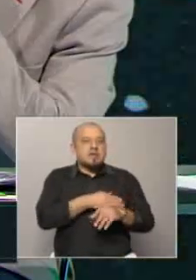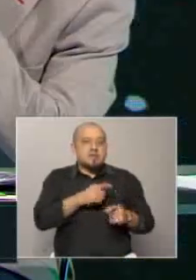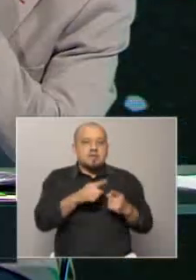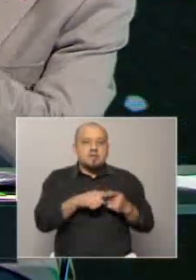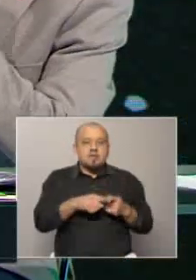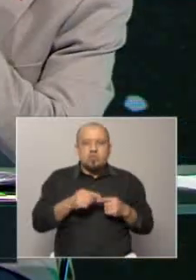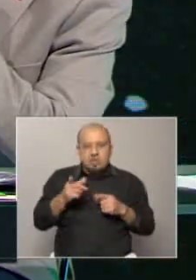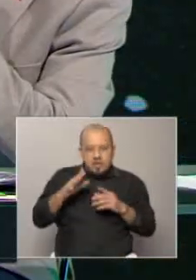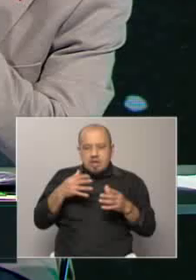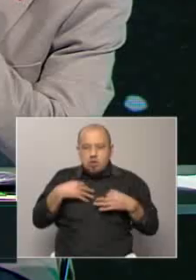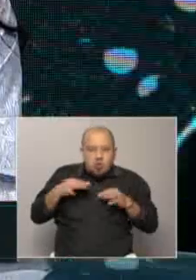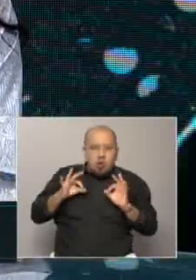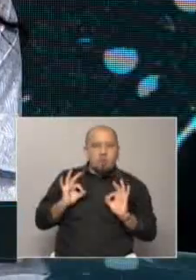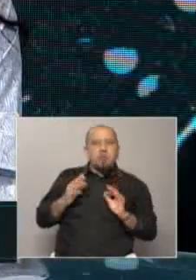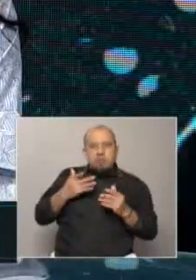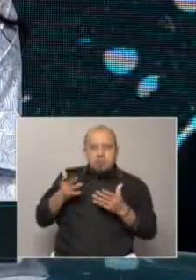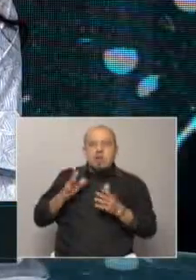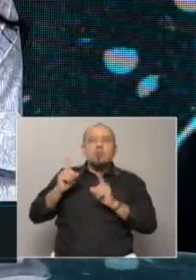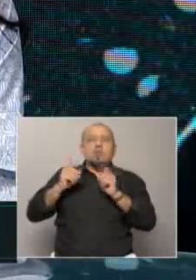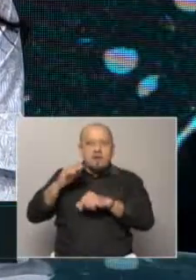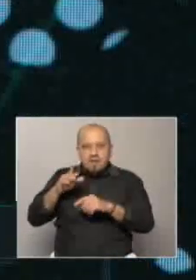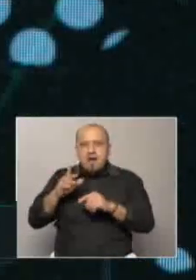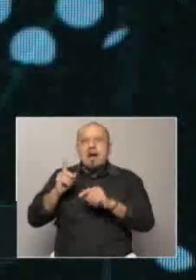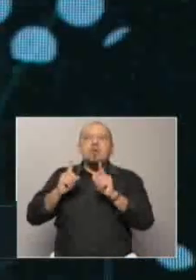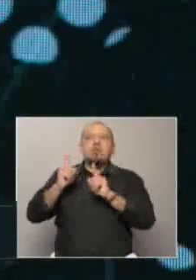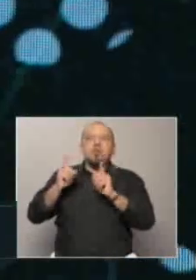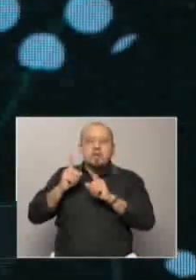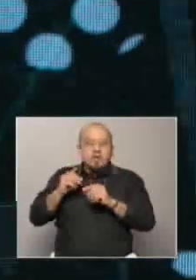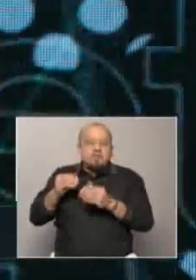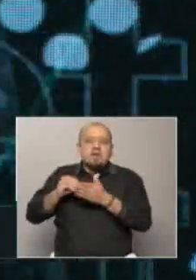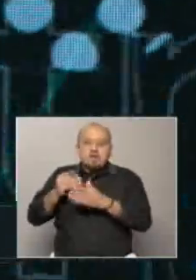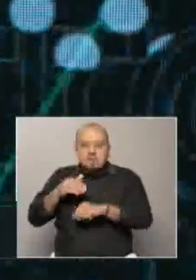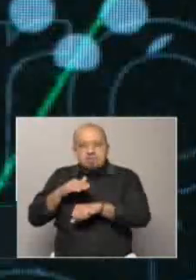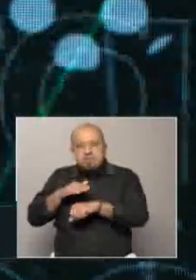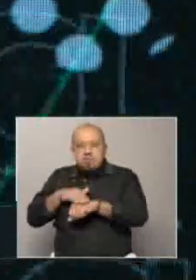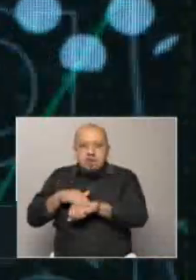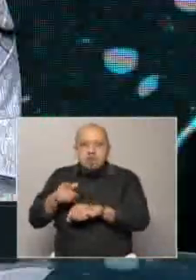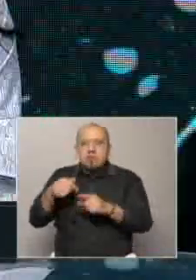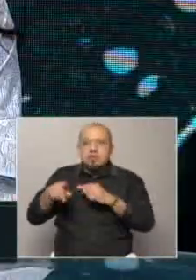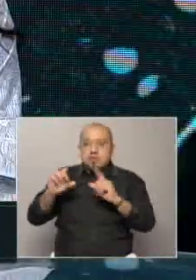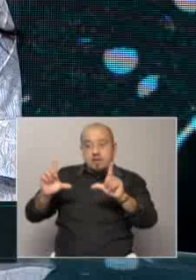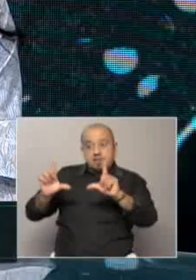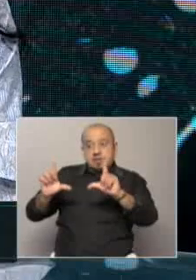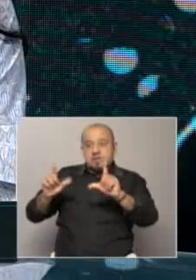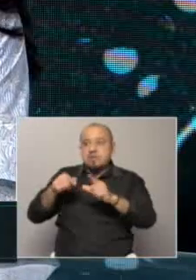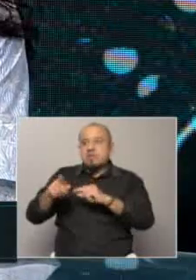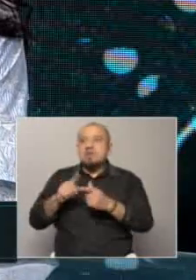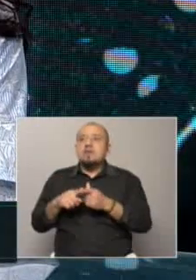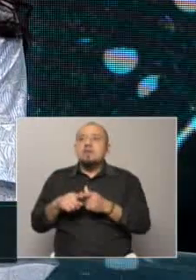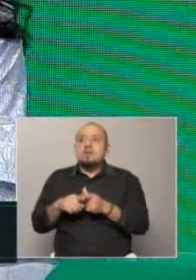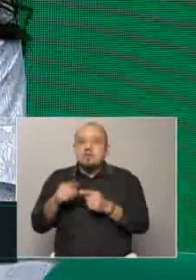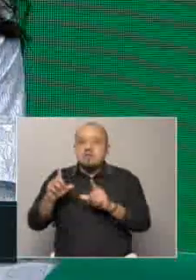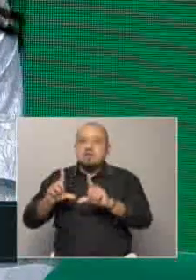sufrir momentos incómodos así de decir, pa, ¿qué me está pasando acá? Estamos hablando de televisión, ¿qué? Televisión en vivo, sí, horario central,